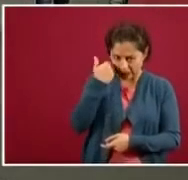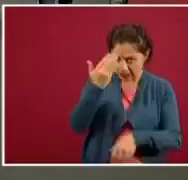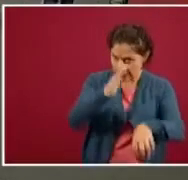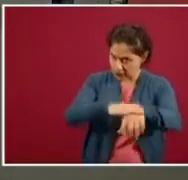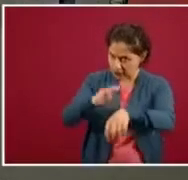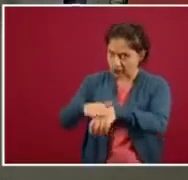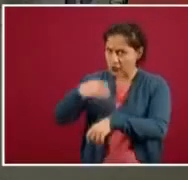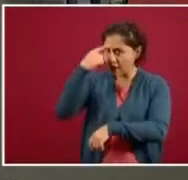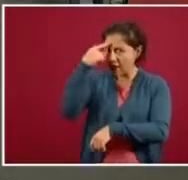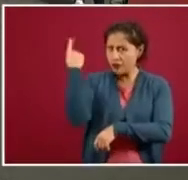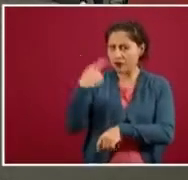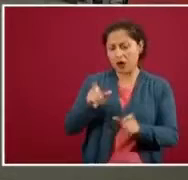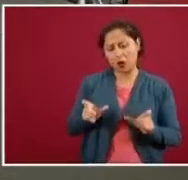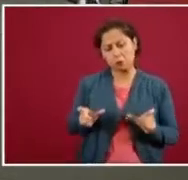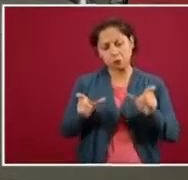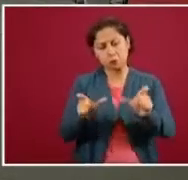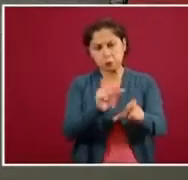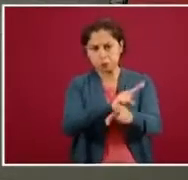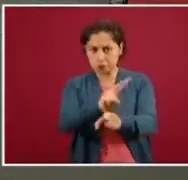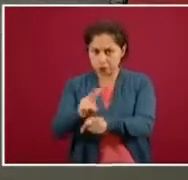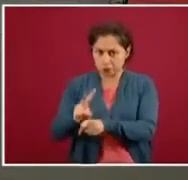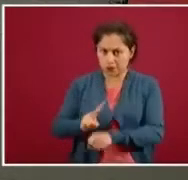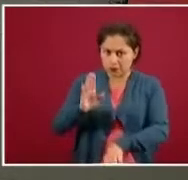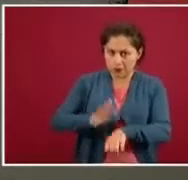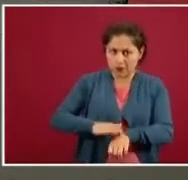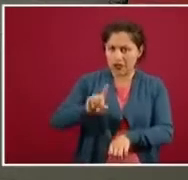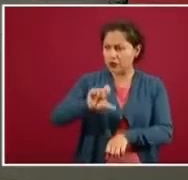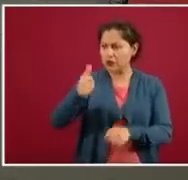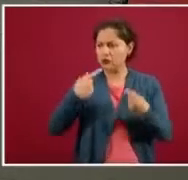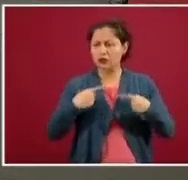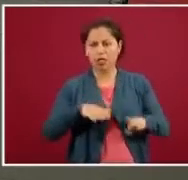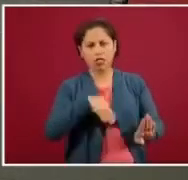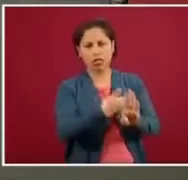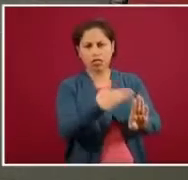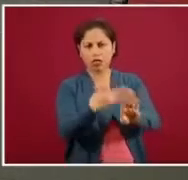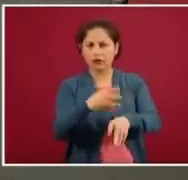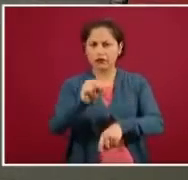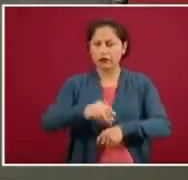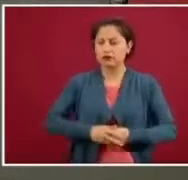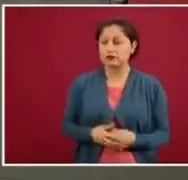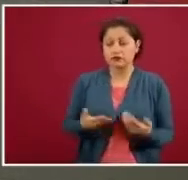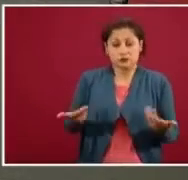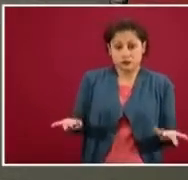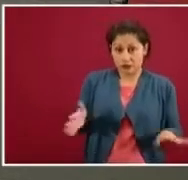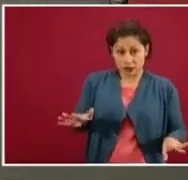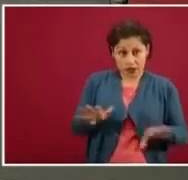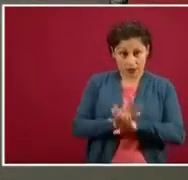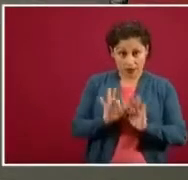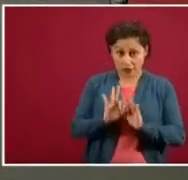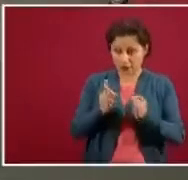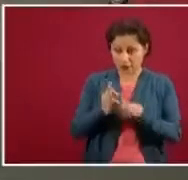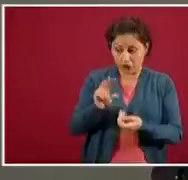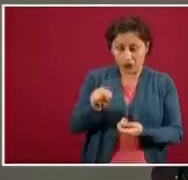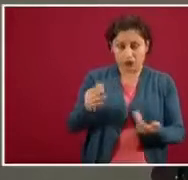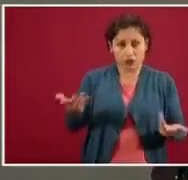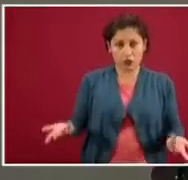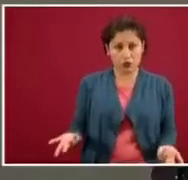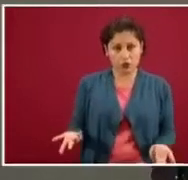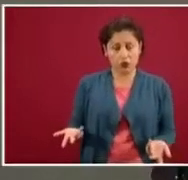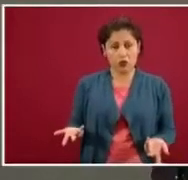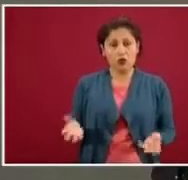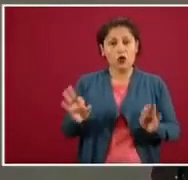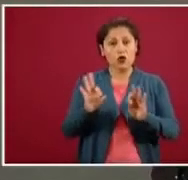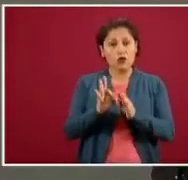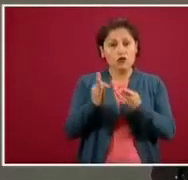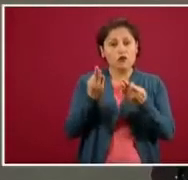vigilen más estas unidades y cesen estos ataques. Gracias. Sí, no necesitamos cambiar estrategia. La estrategia es la misma, no confundir estrategia